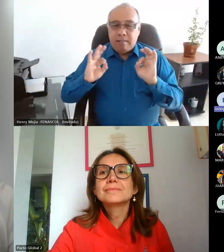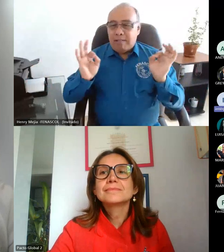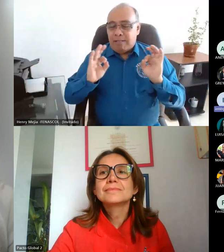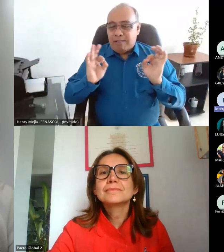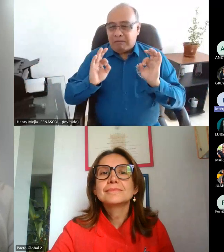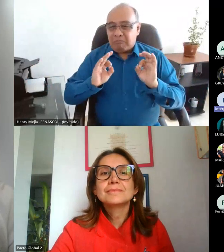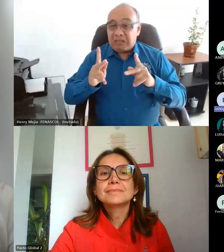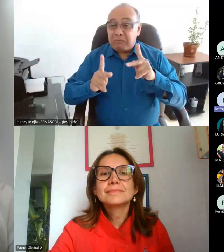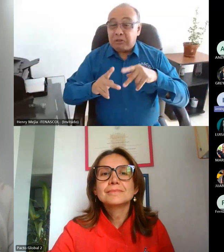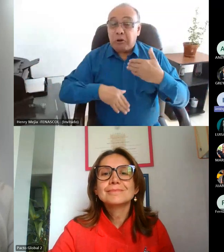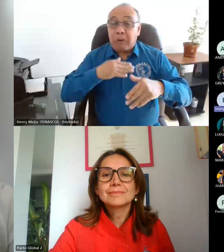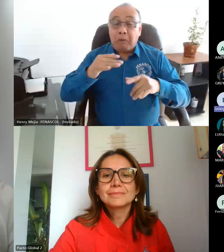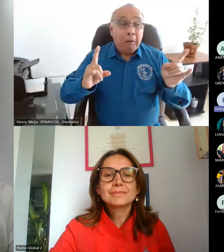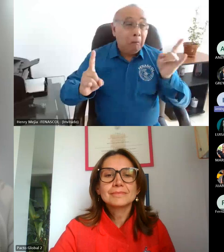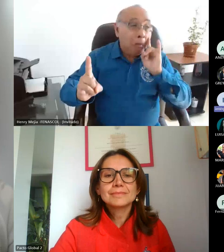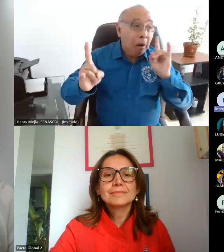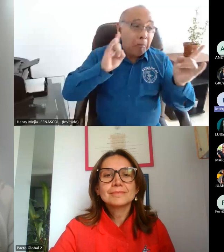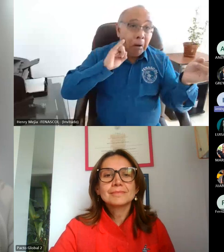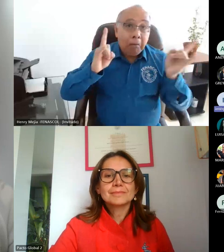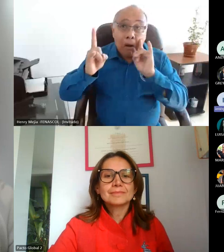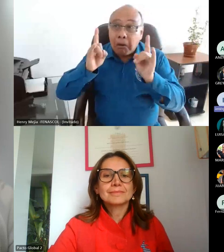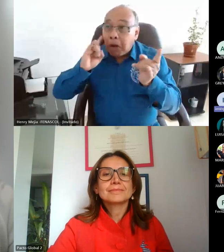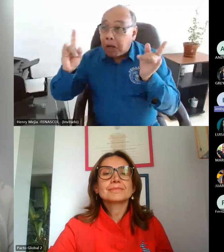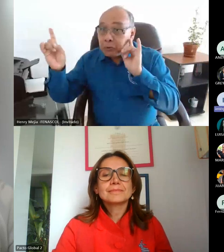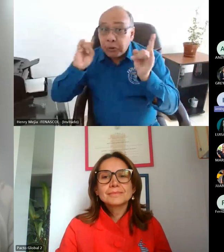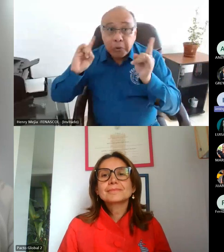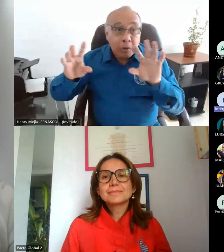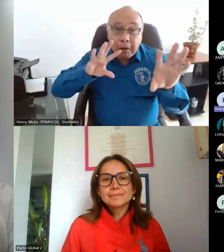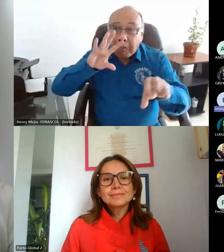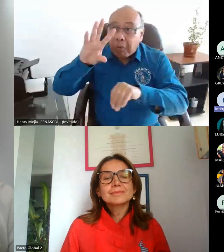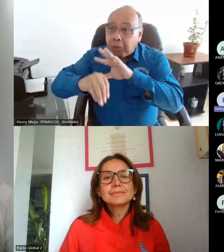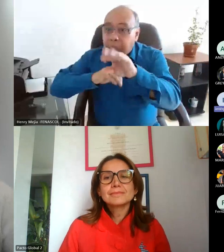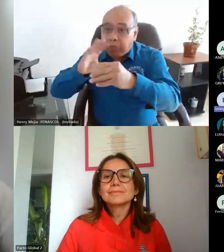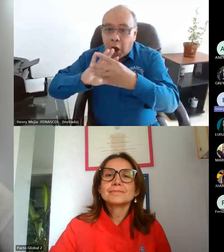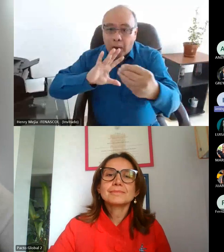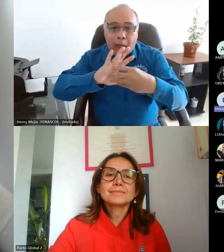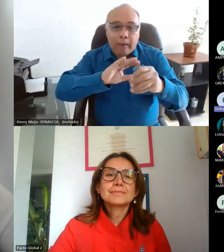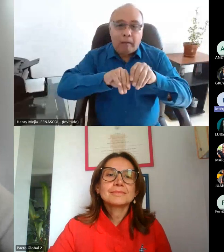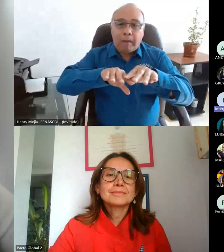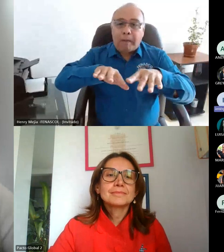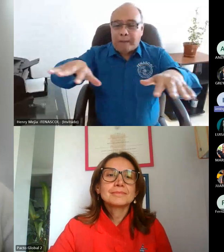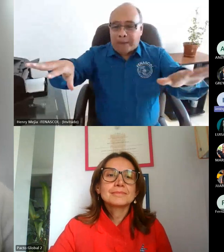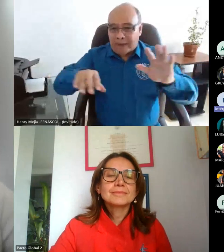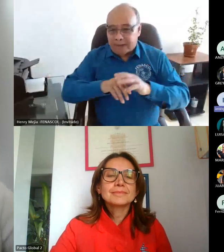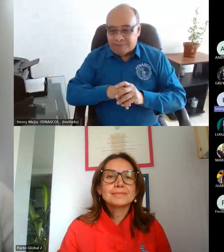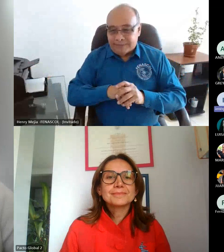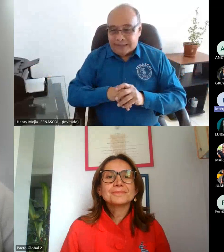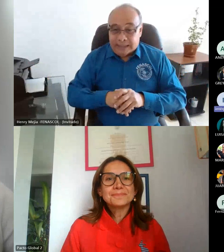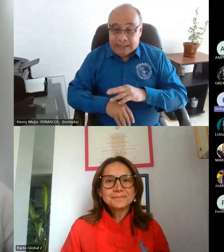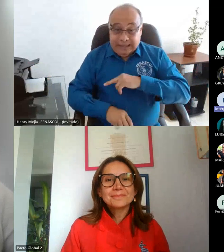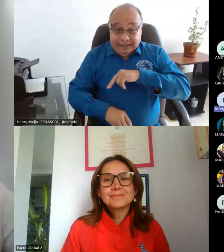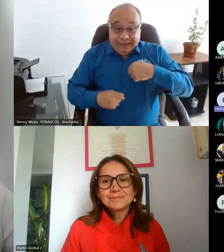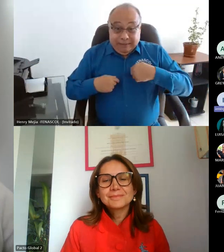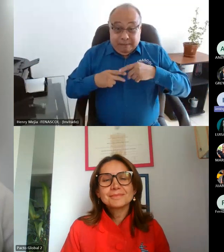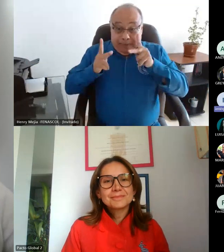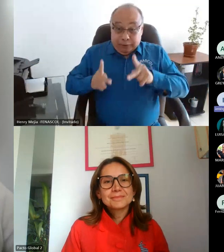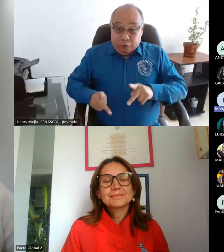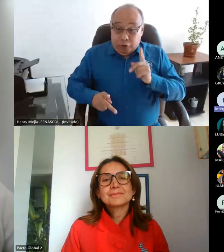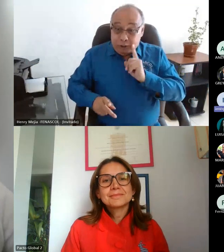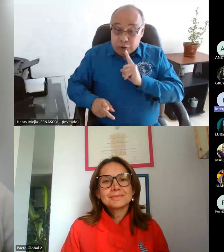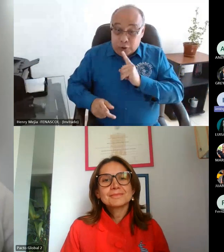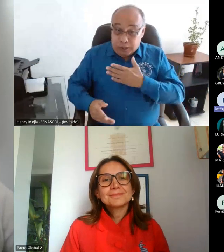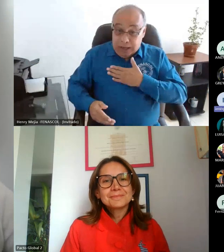eh pues anteriormente las universidades no tenían en cuenta en su currículum pensar el lenguaje inclusivo Para orientar a los